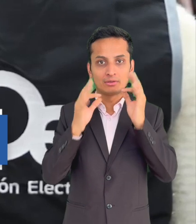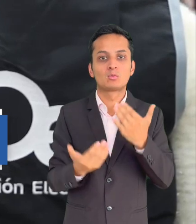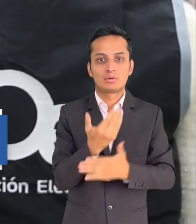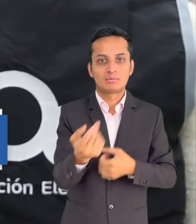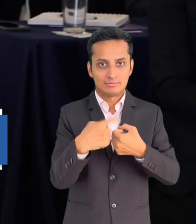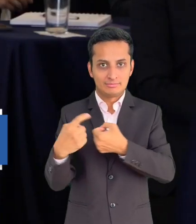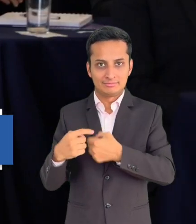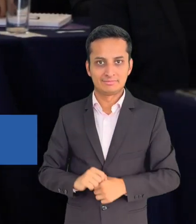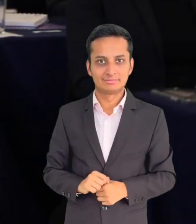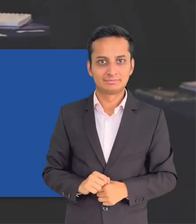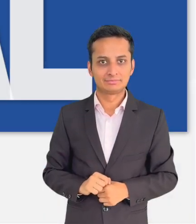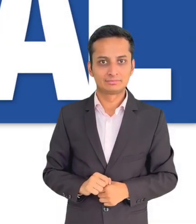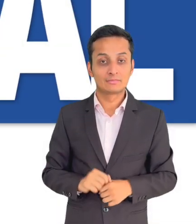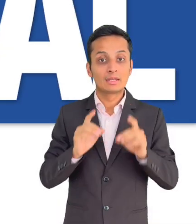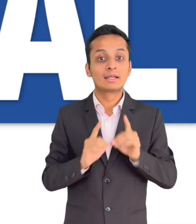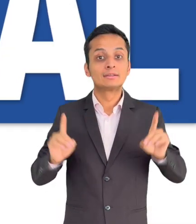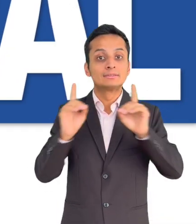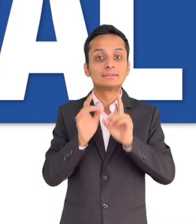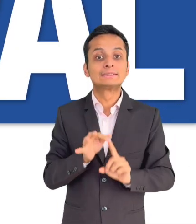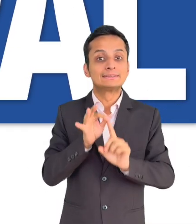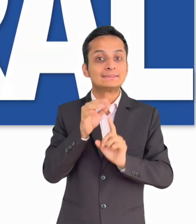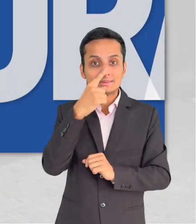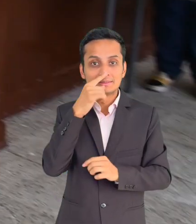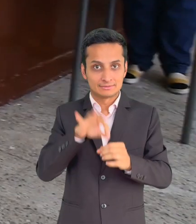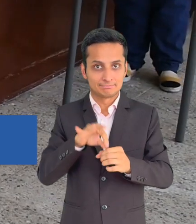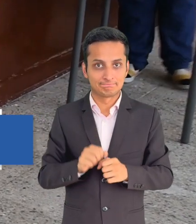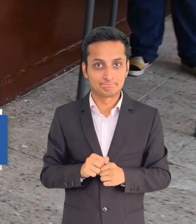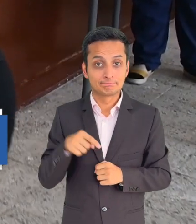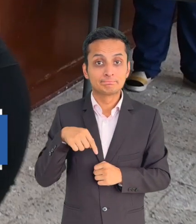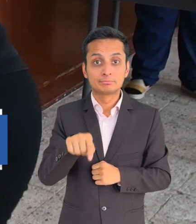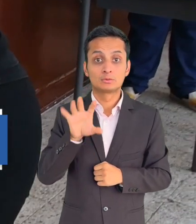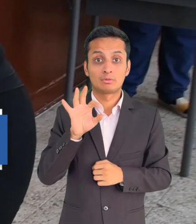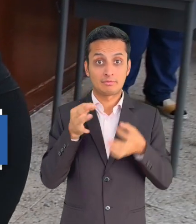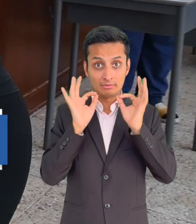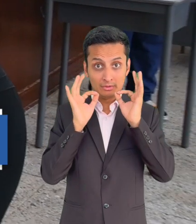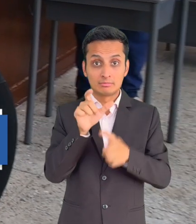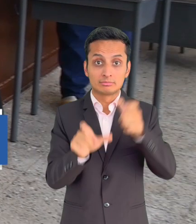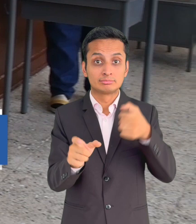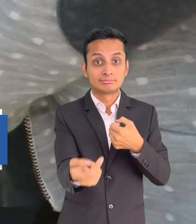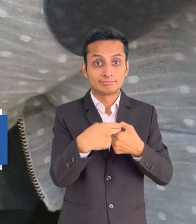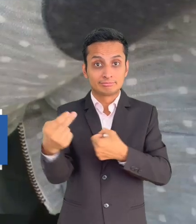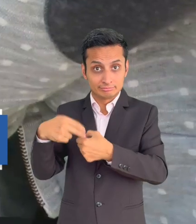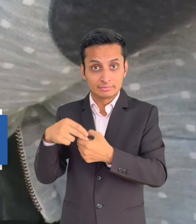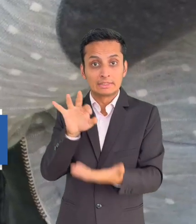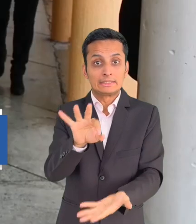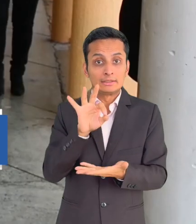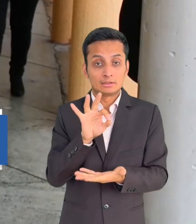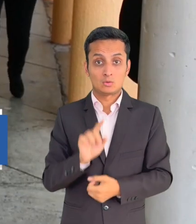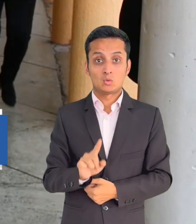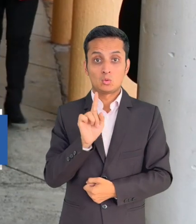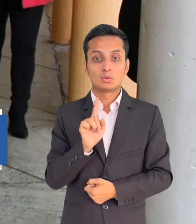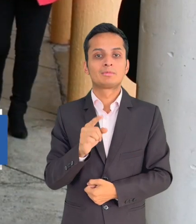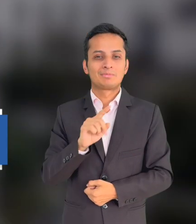próximo 9 de febrero el dato electoral en las elecciones del próximo 9 de febrero los Ecuatorianos acudirán